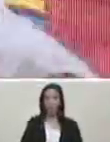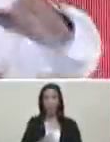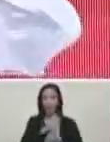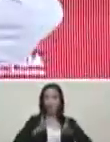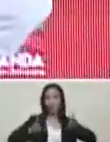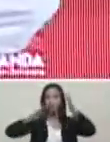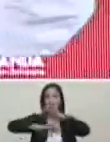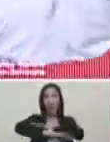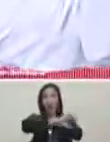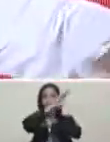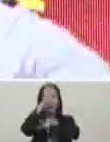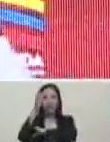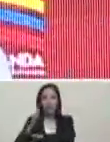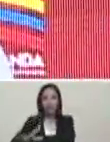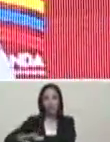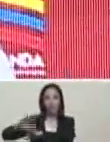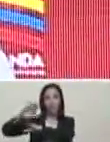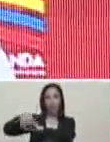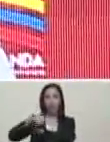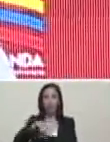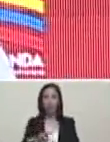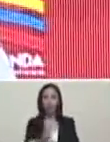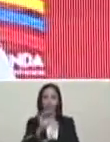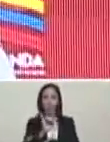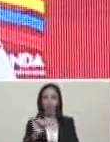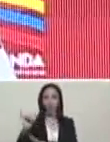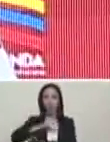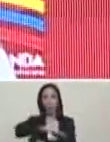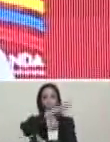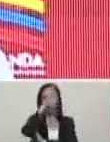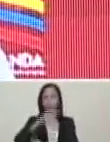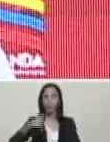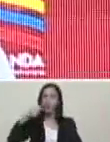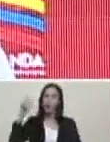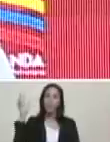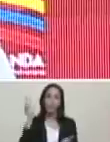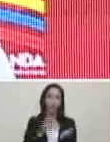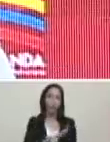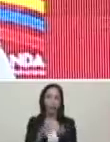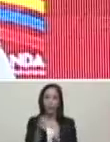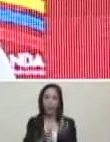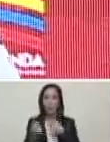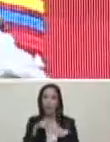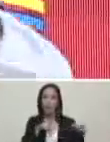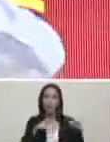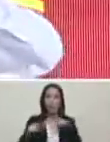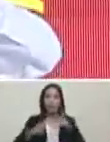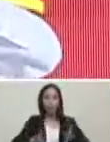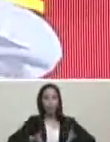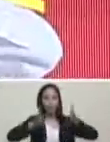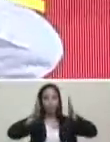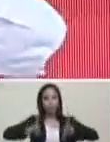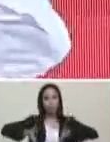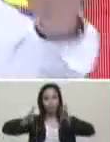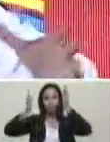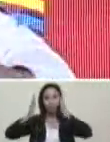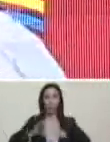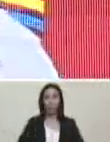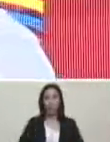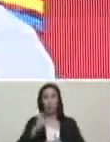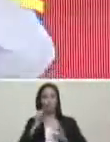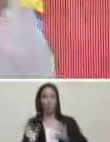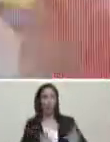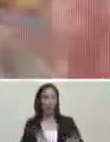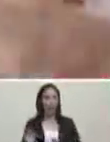más alta de todos estos valles del Tuy, y ha aprobado los recursos para un monumento que sea un centro de